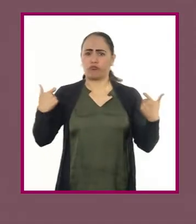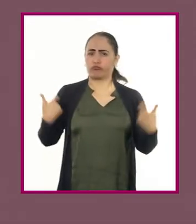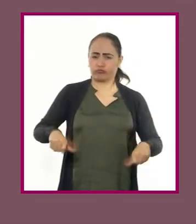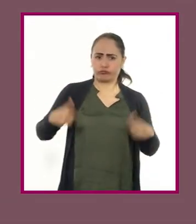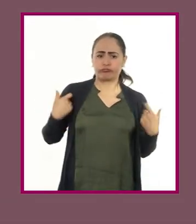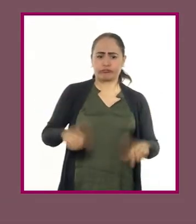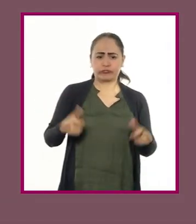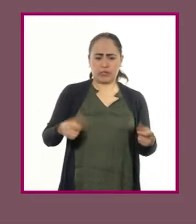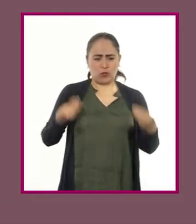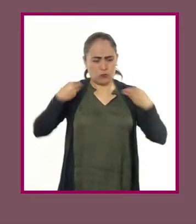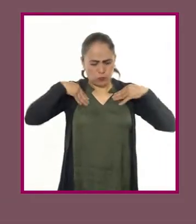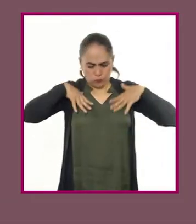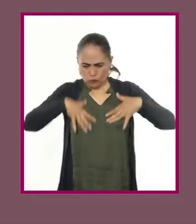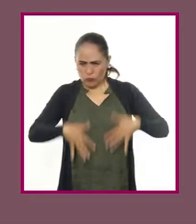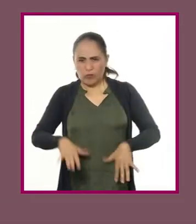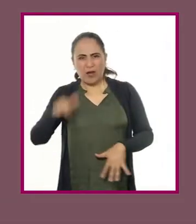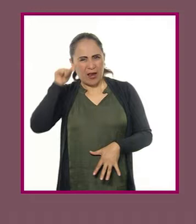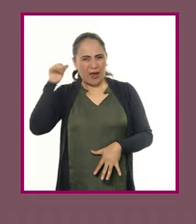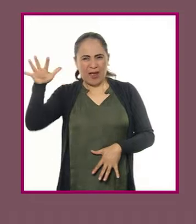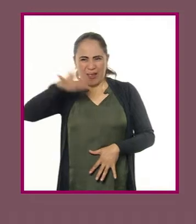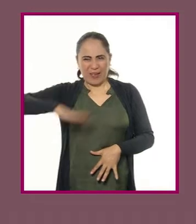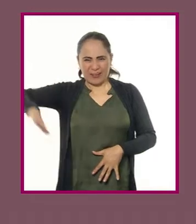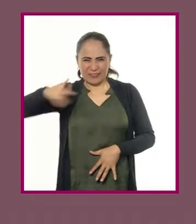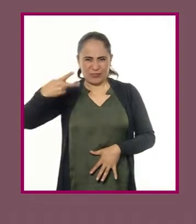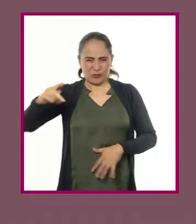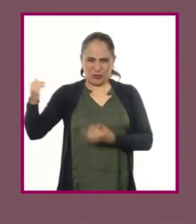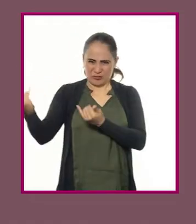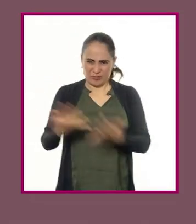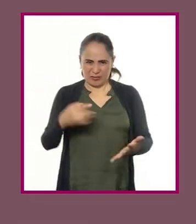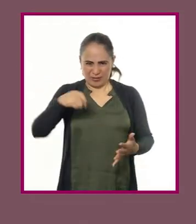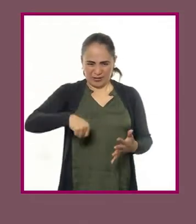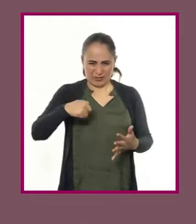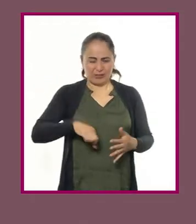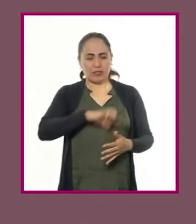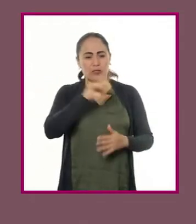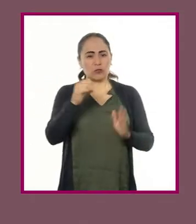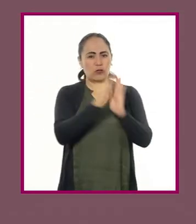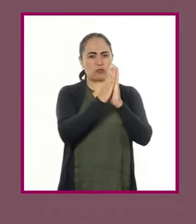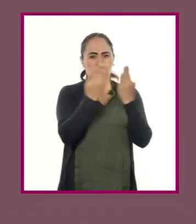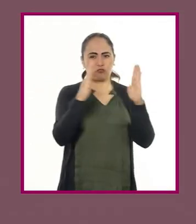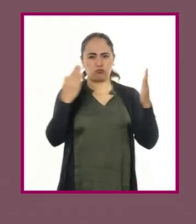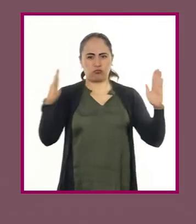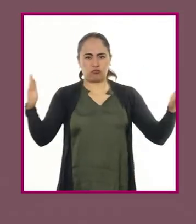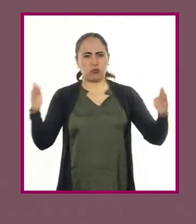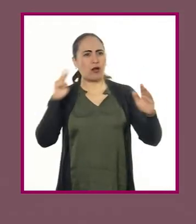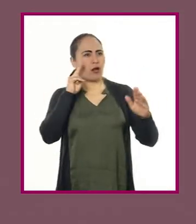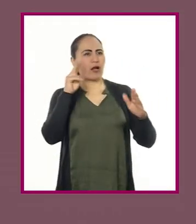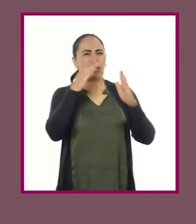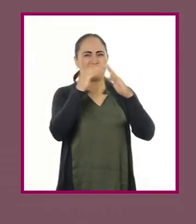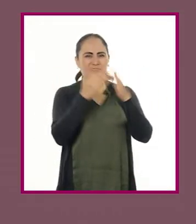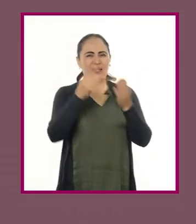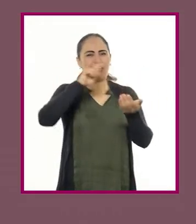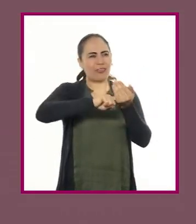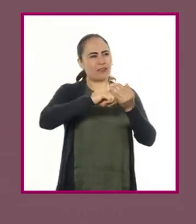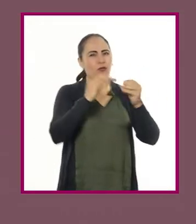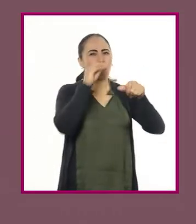vestimentas con sedas asiáticas y adornaron sus casas con biombos o marfiles.